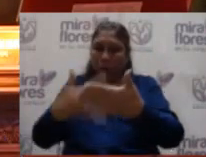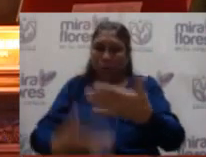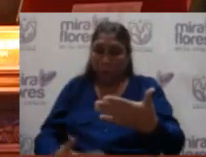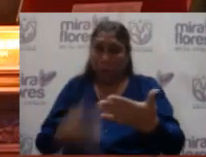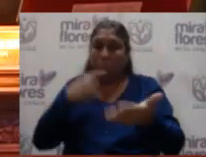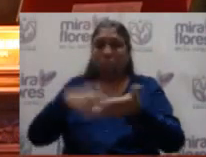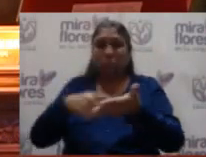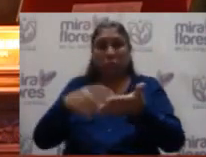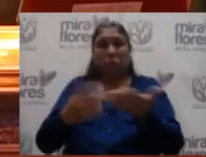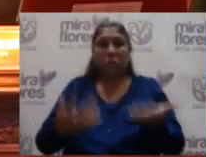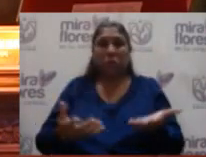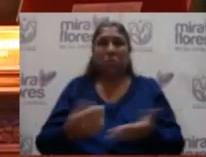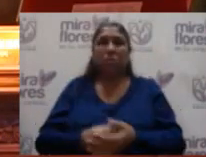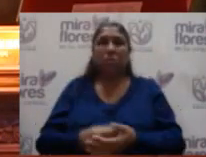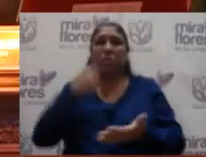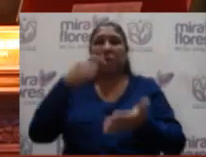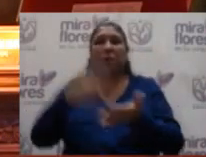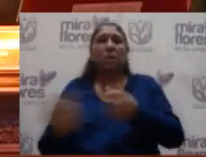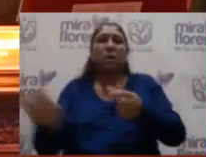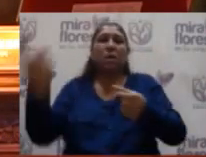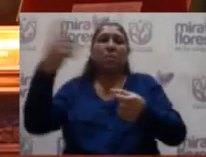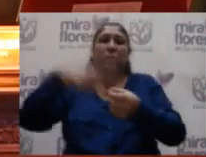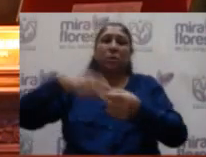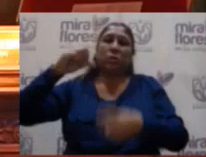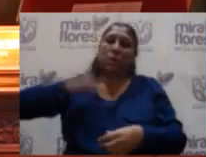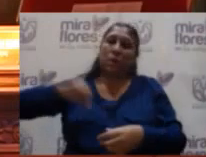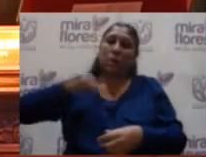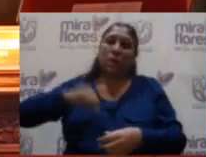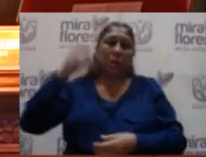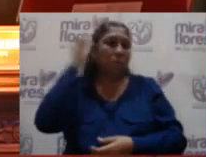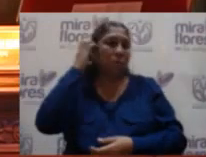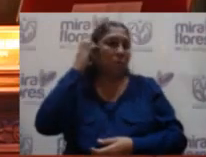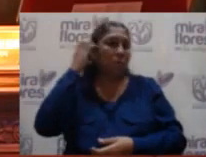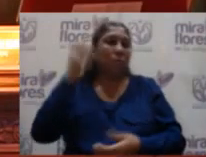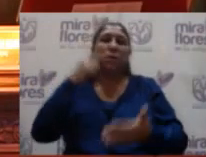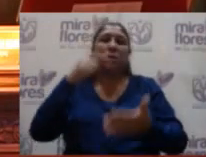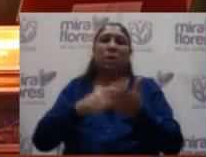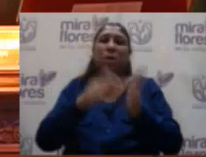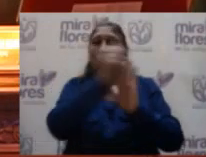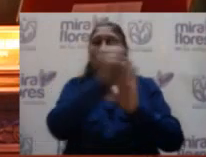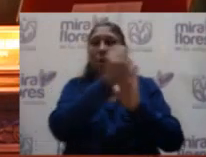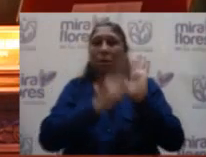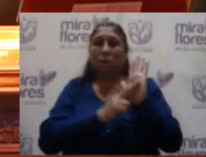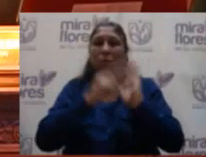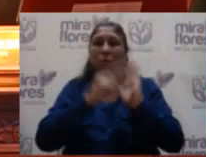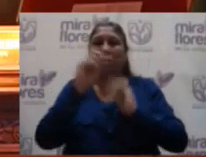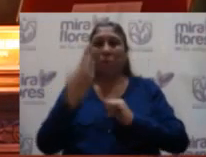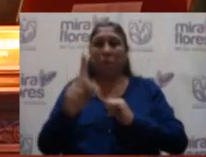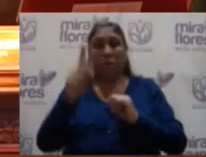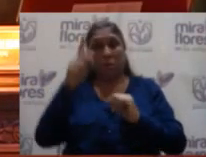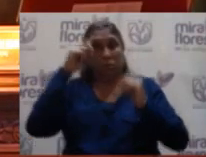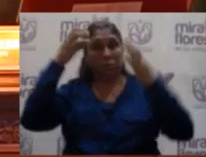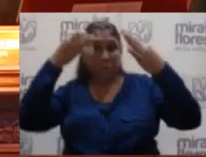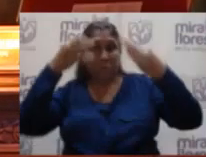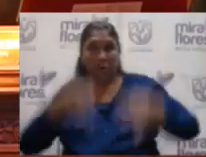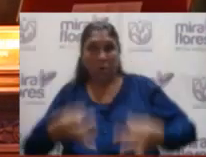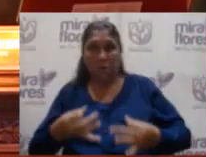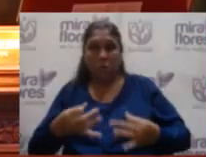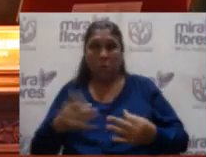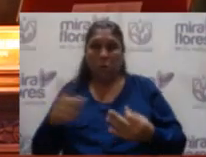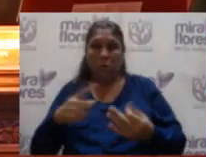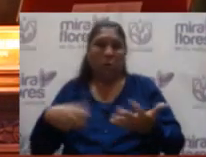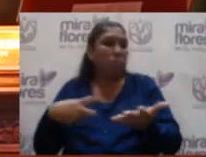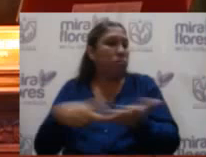caso. Dice: precisar que la participación del alcalde Miraflores en el evento mencionado en el artículo primero del presente acuerdo no erogará